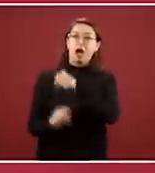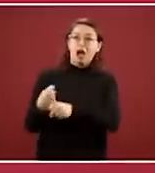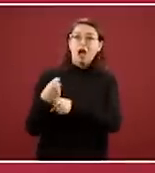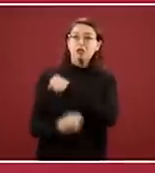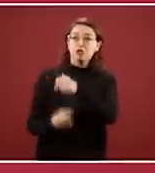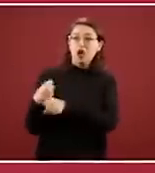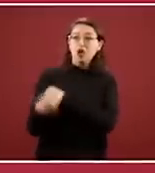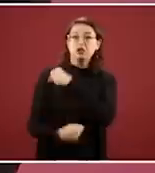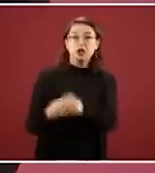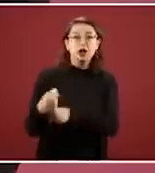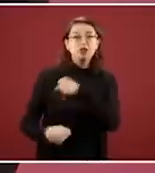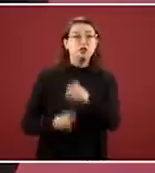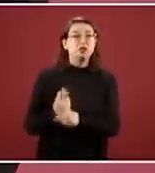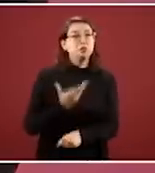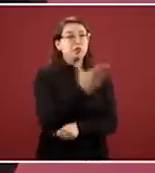no aumenta la deuda